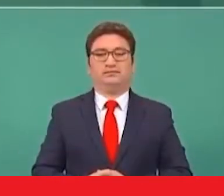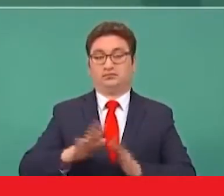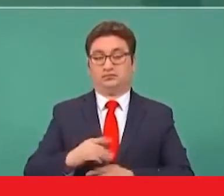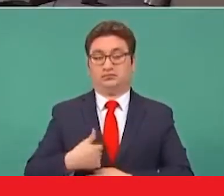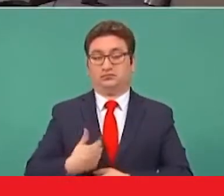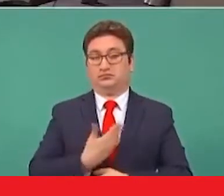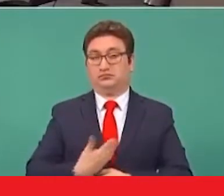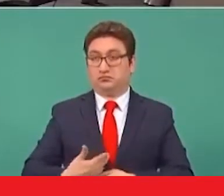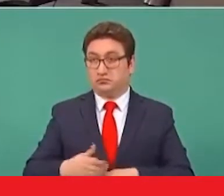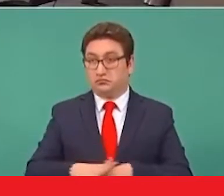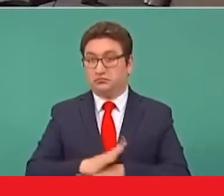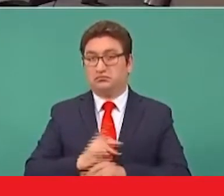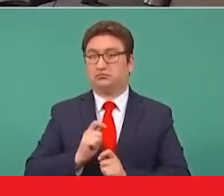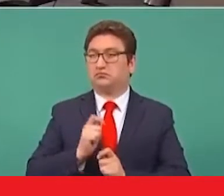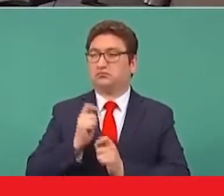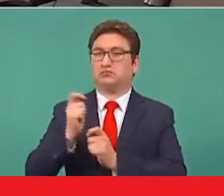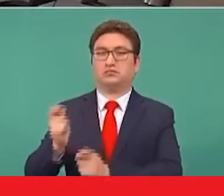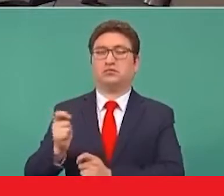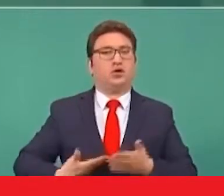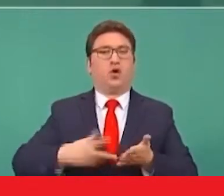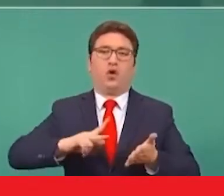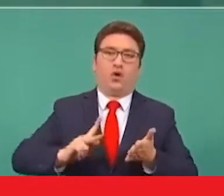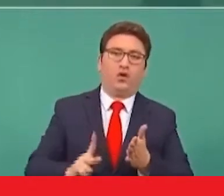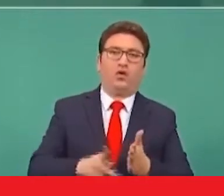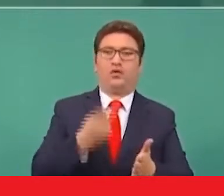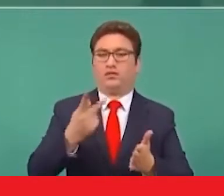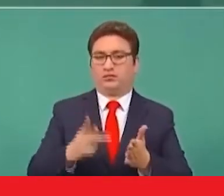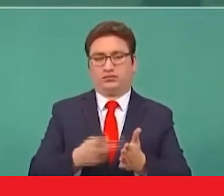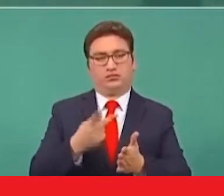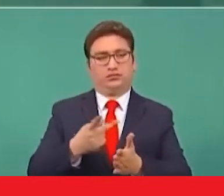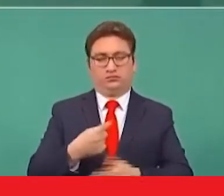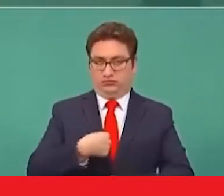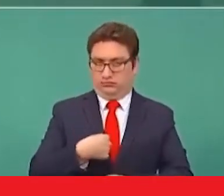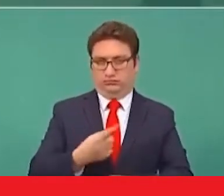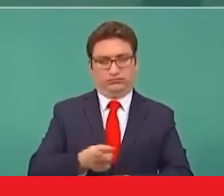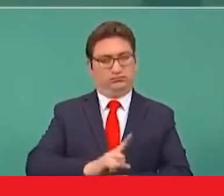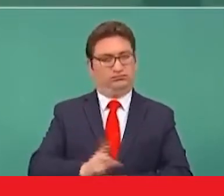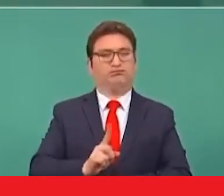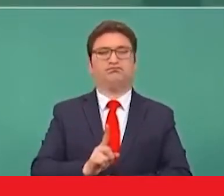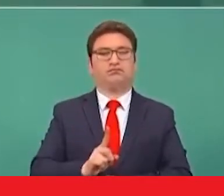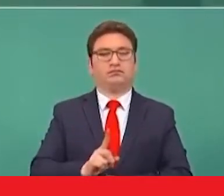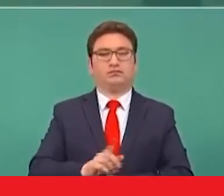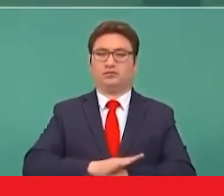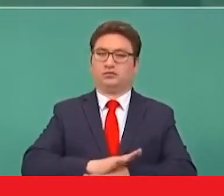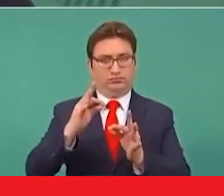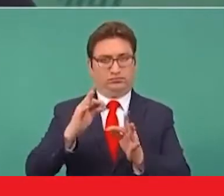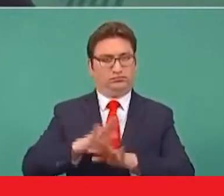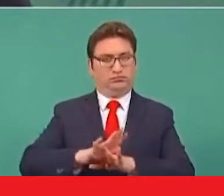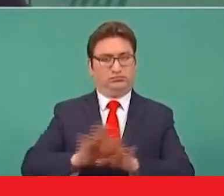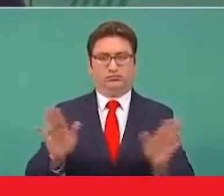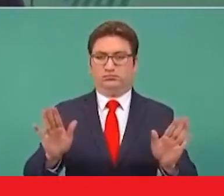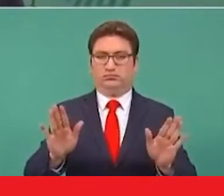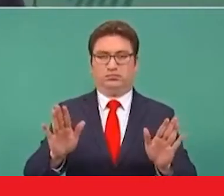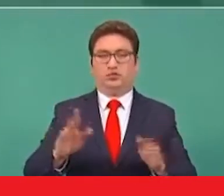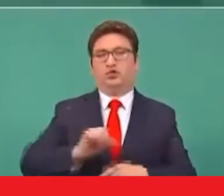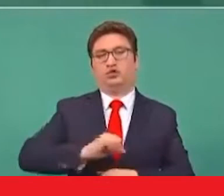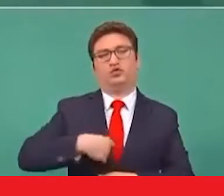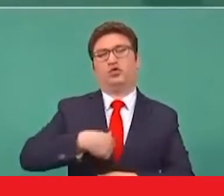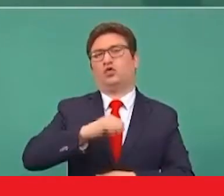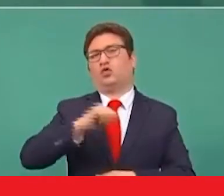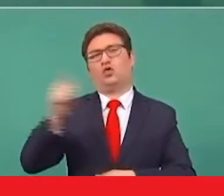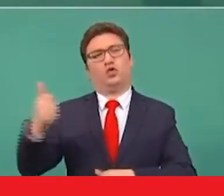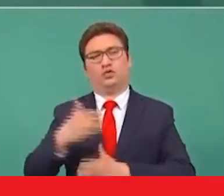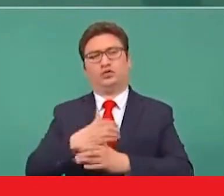estafeta a los que vienen detrás. No, ya terminamos. Y a otra cosa, y sí me